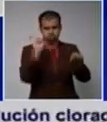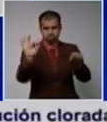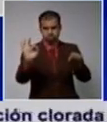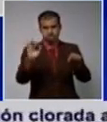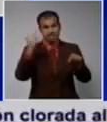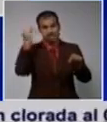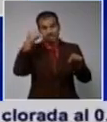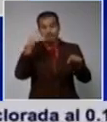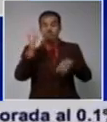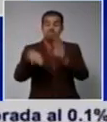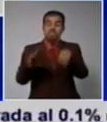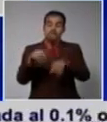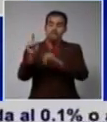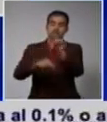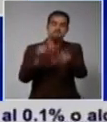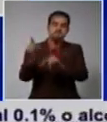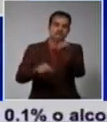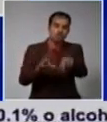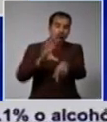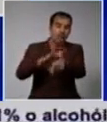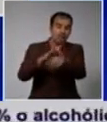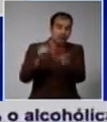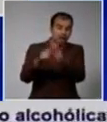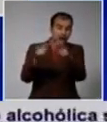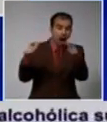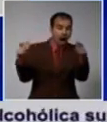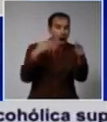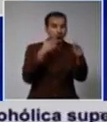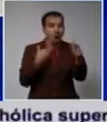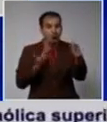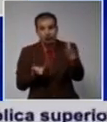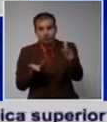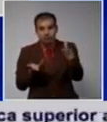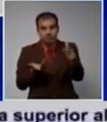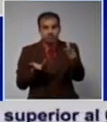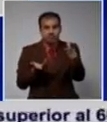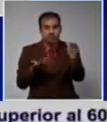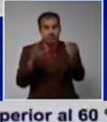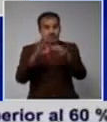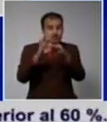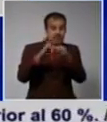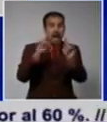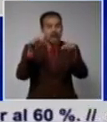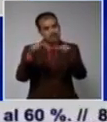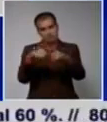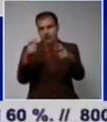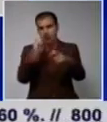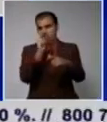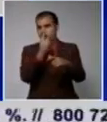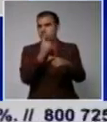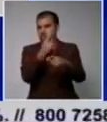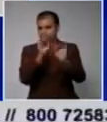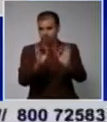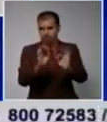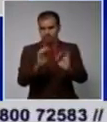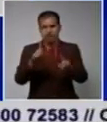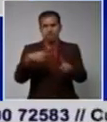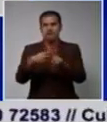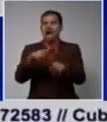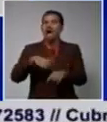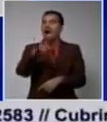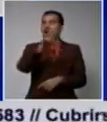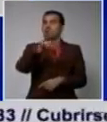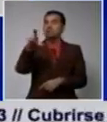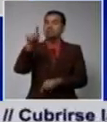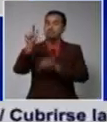de contactos, al número de confirmados, al número de sospechosos y a los que tienen aeropuertos, a los viajeros que arriban por los